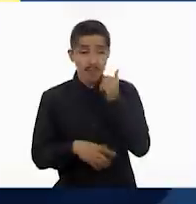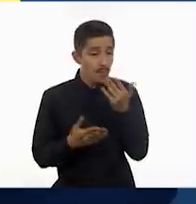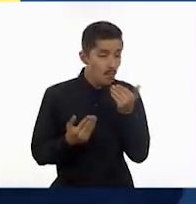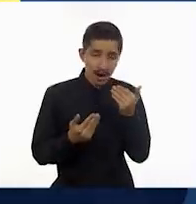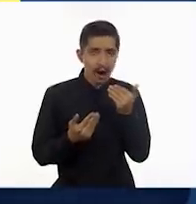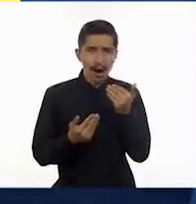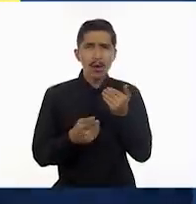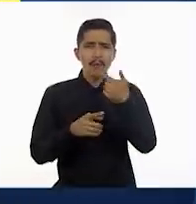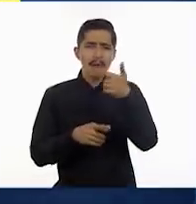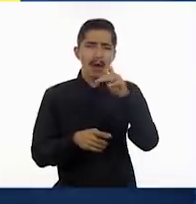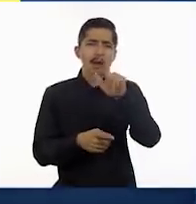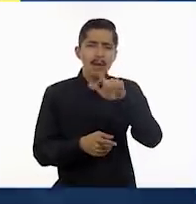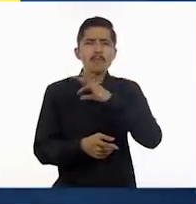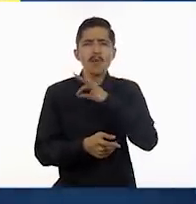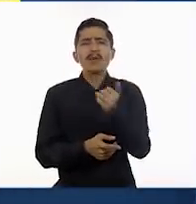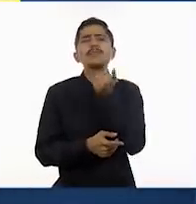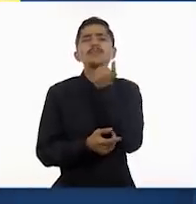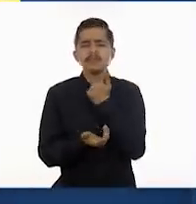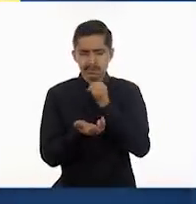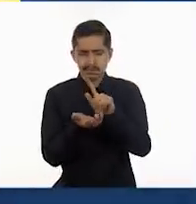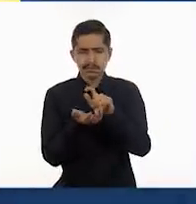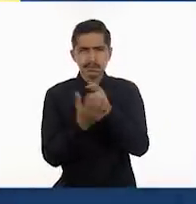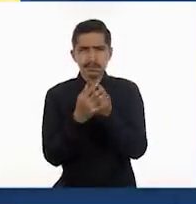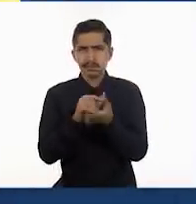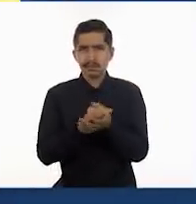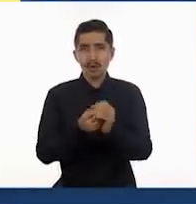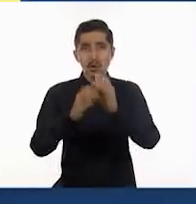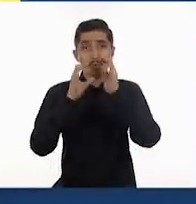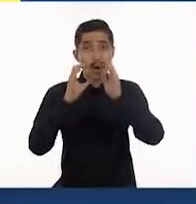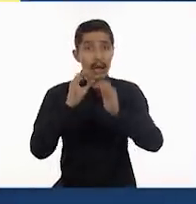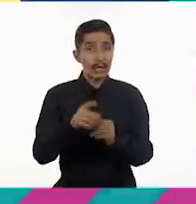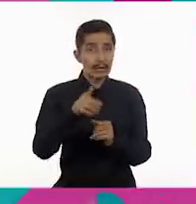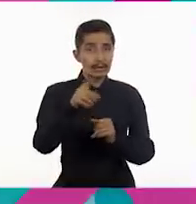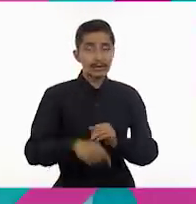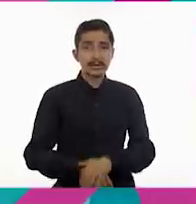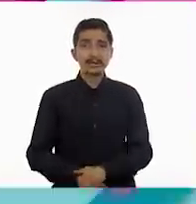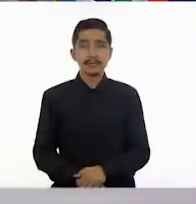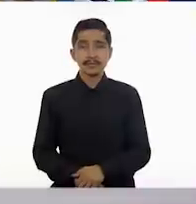usa desinfectantes a base de alcohol. ¡Cuídate!